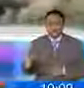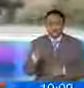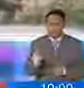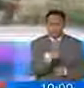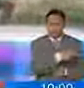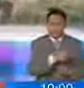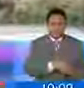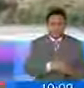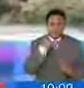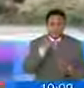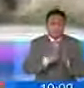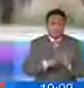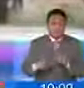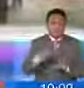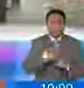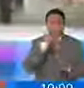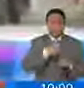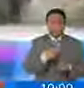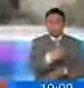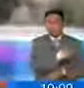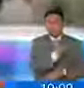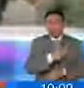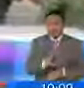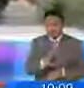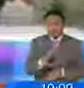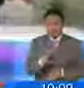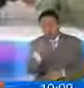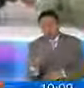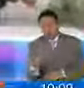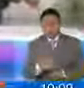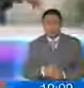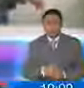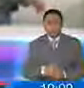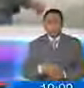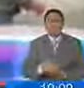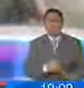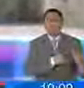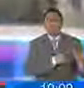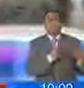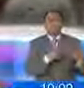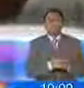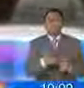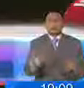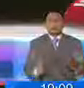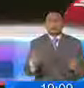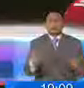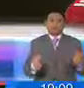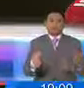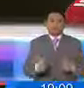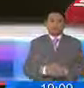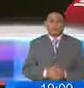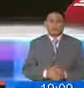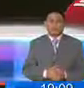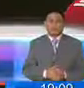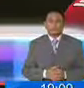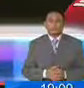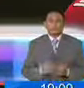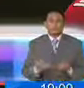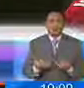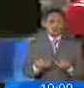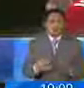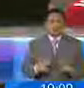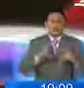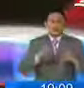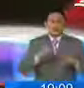el caso específico del accidente en Gualaquiza, los uniformados viajaban en un camión. Lo veremos inmediatamente, en el tiempo que